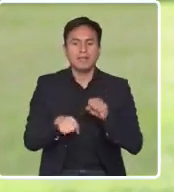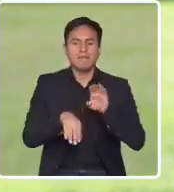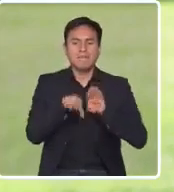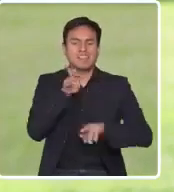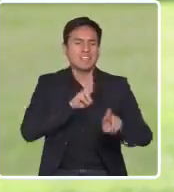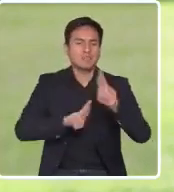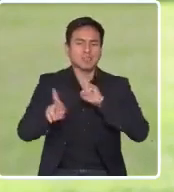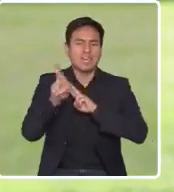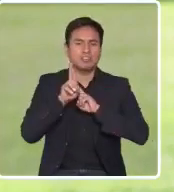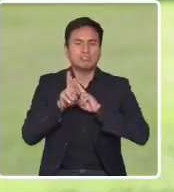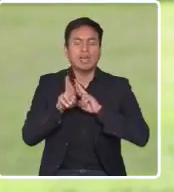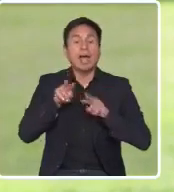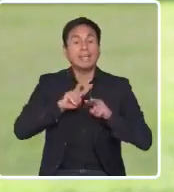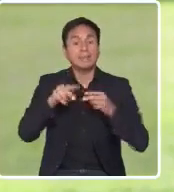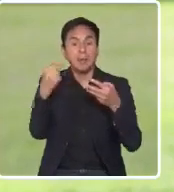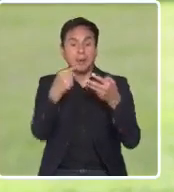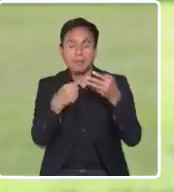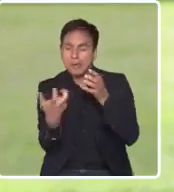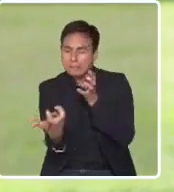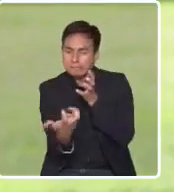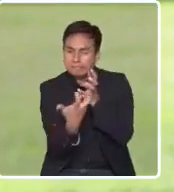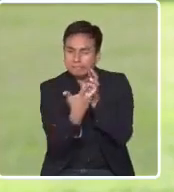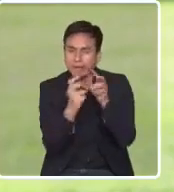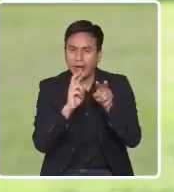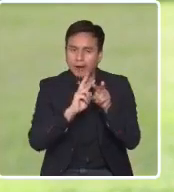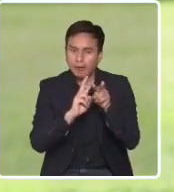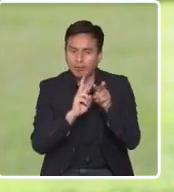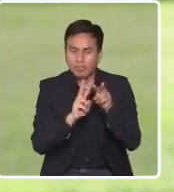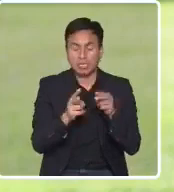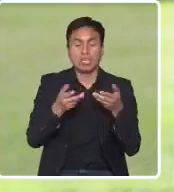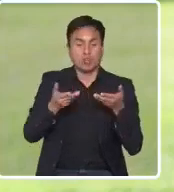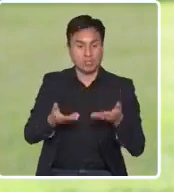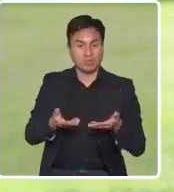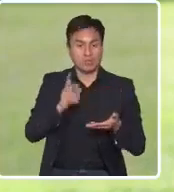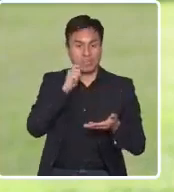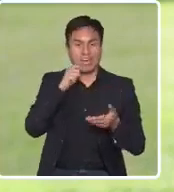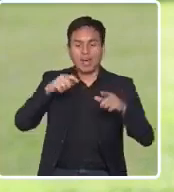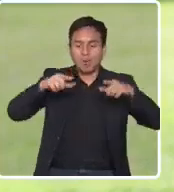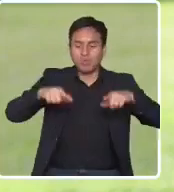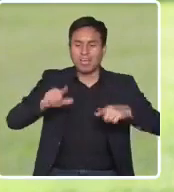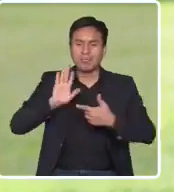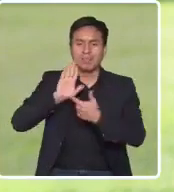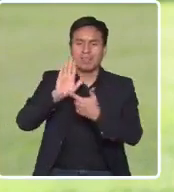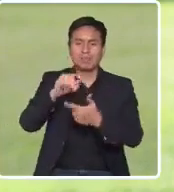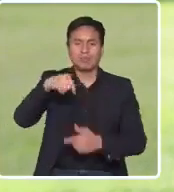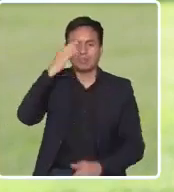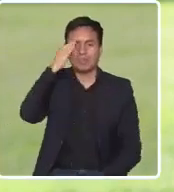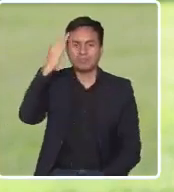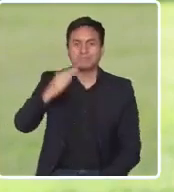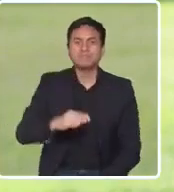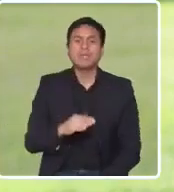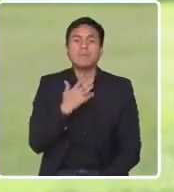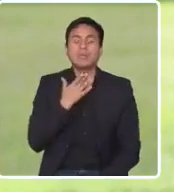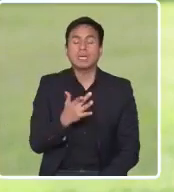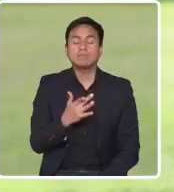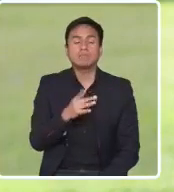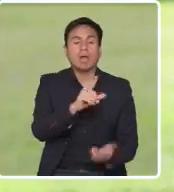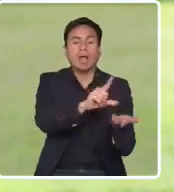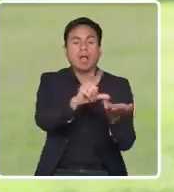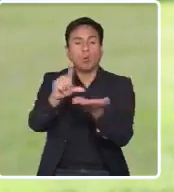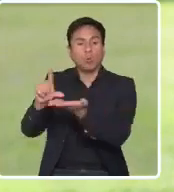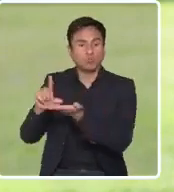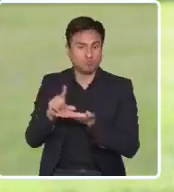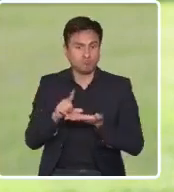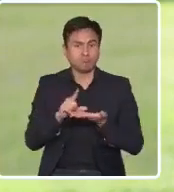mayores resultados si hacemos ciertos ajustes. Y eso es lo que hacemos con estas unidades que le presentamos hoy. Porque en ciertos